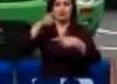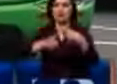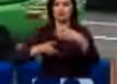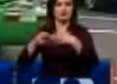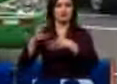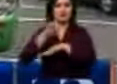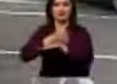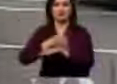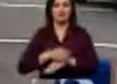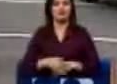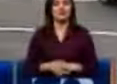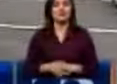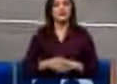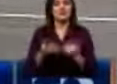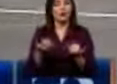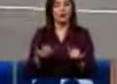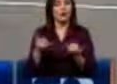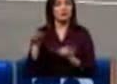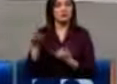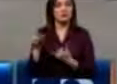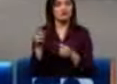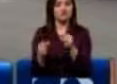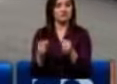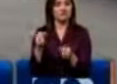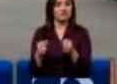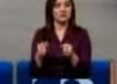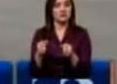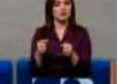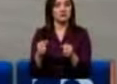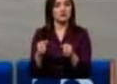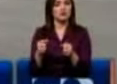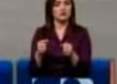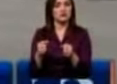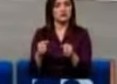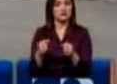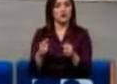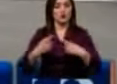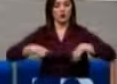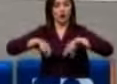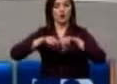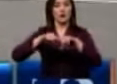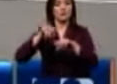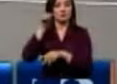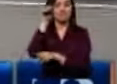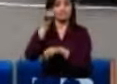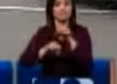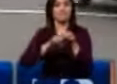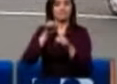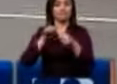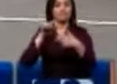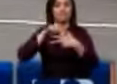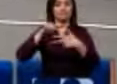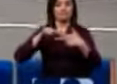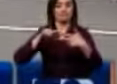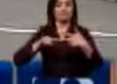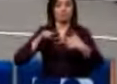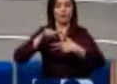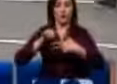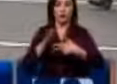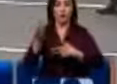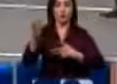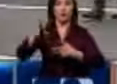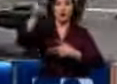inaugurar antes. En este momento yo les muestro los vehículos que vienen desde el redondel del ciclista y que tienen 3 opciones. Ir hacia la Eloy